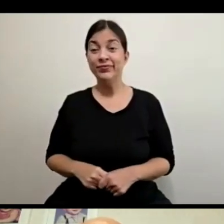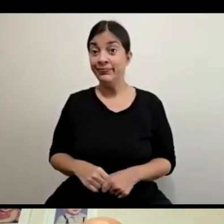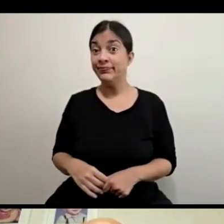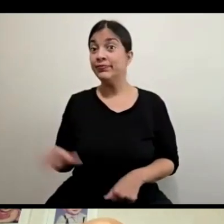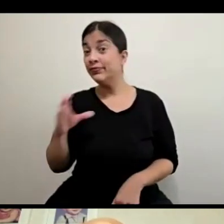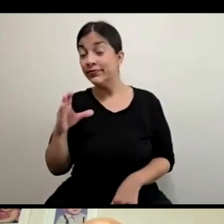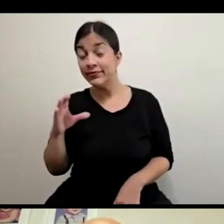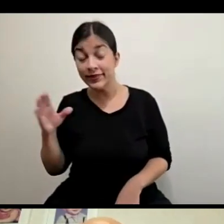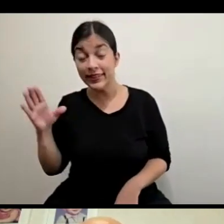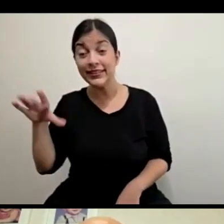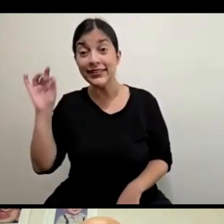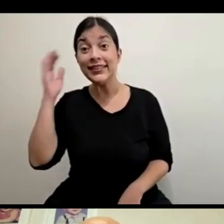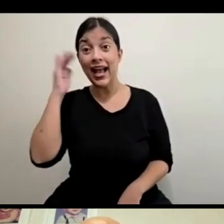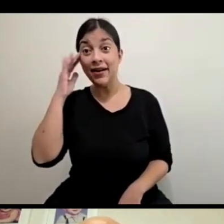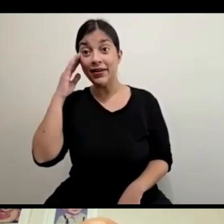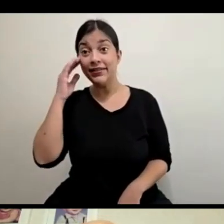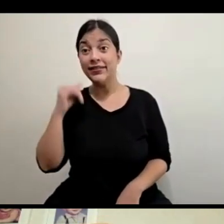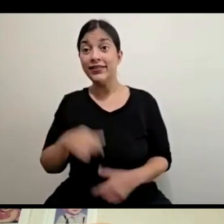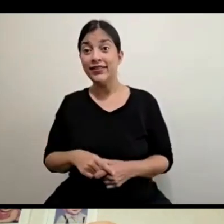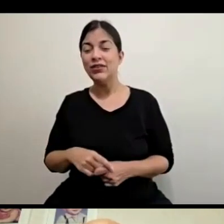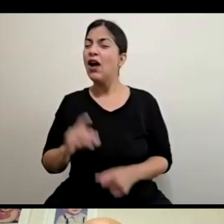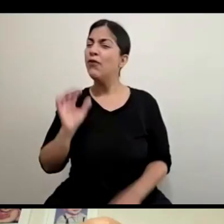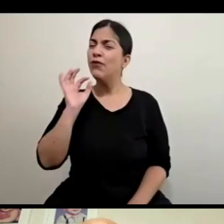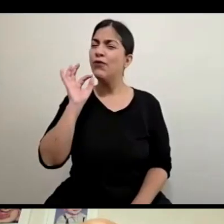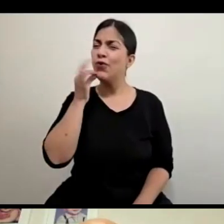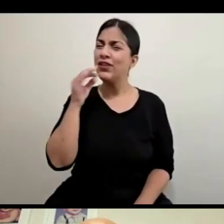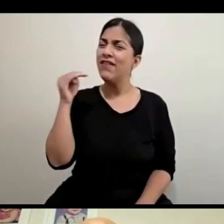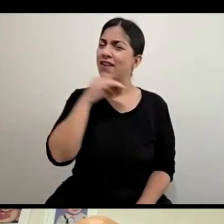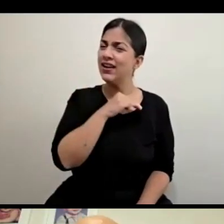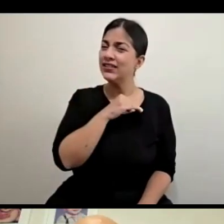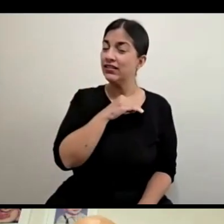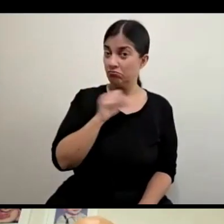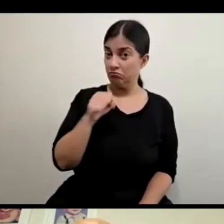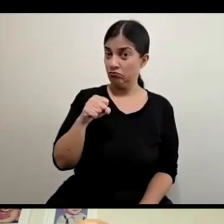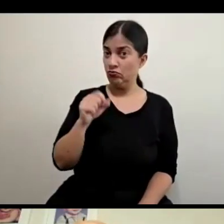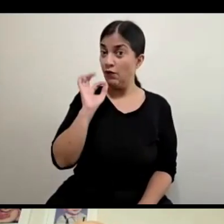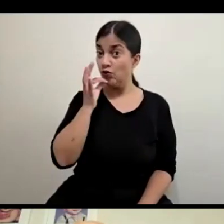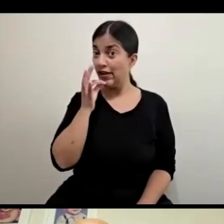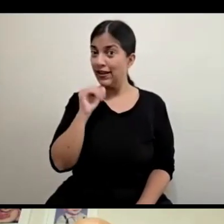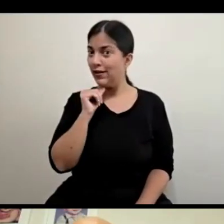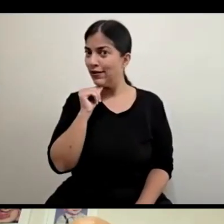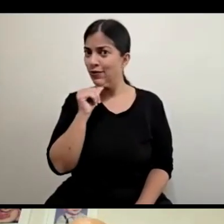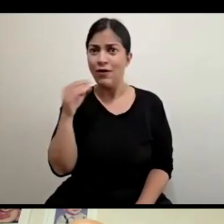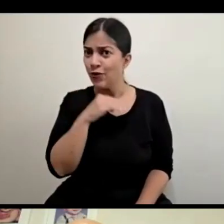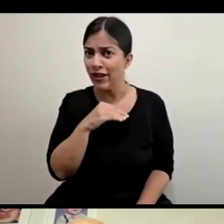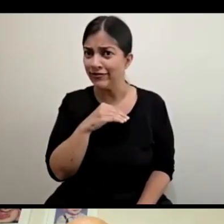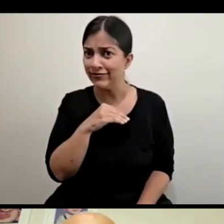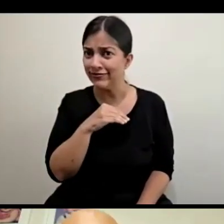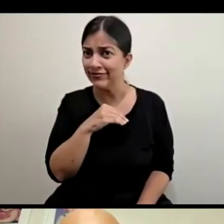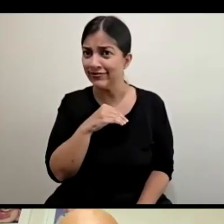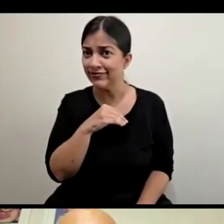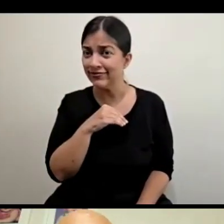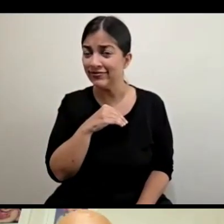llega a Arte Fusión. Es una fruta falsa. Sí. Es una fruta que no es una fruta. No es una fruta. Pero eso